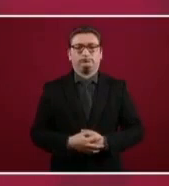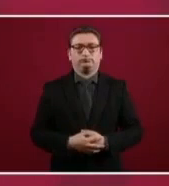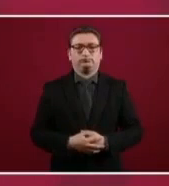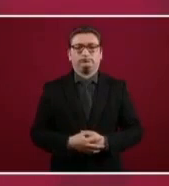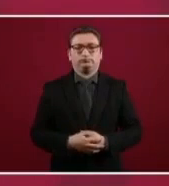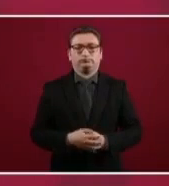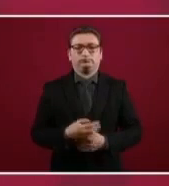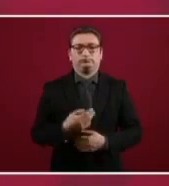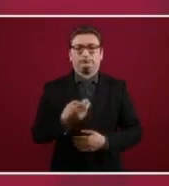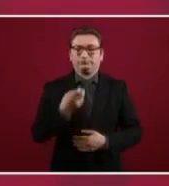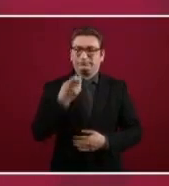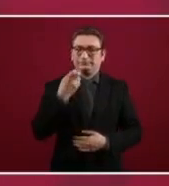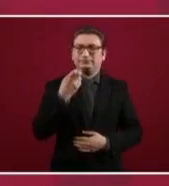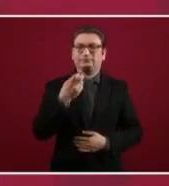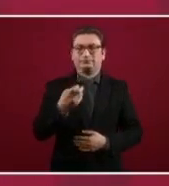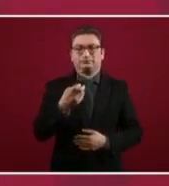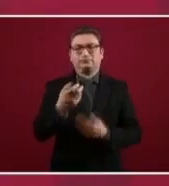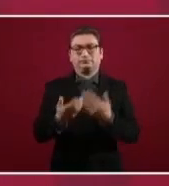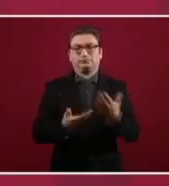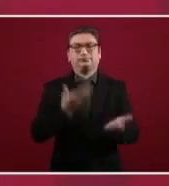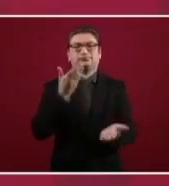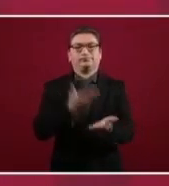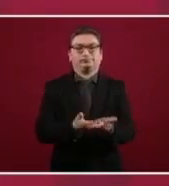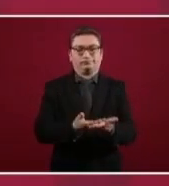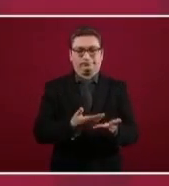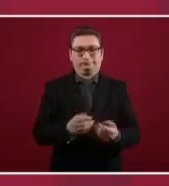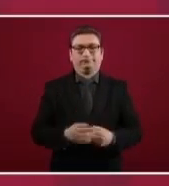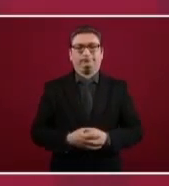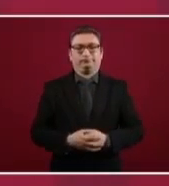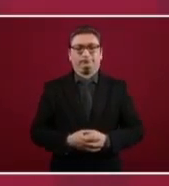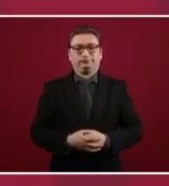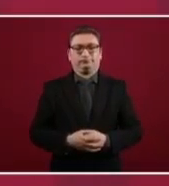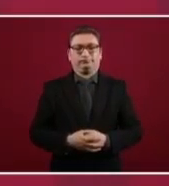esto es lo que proponían los magonistas